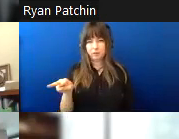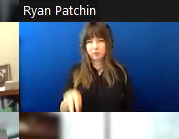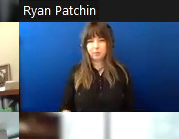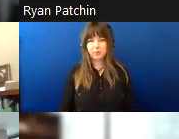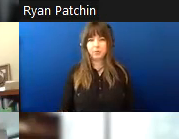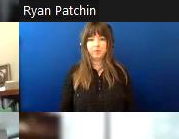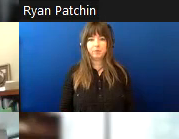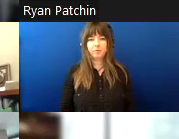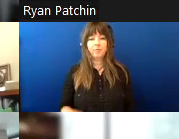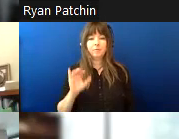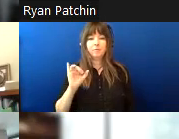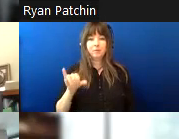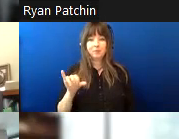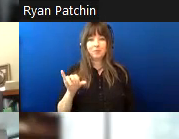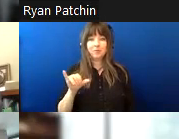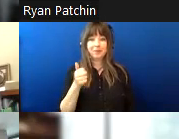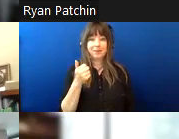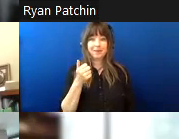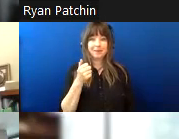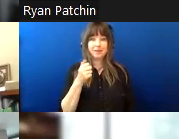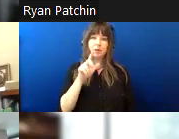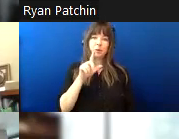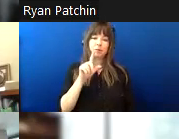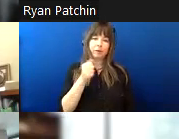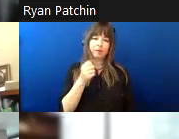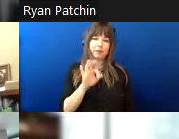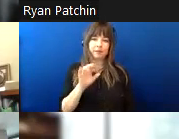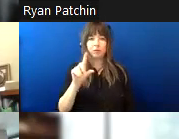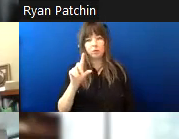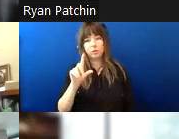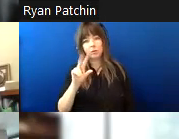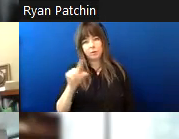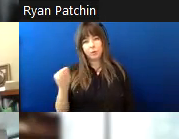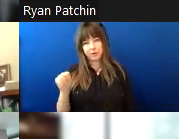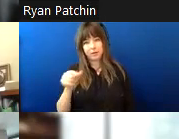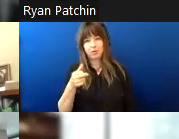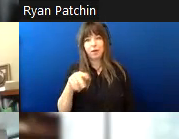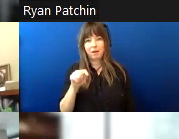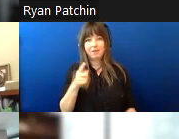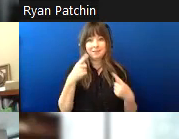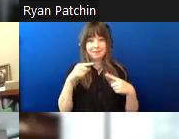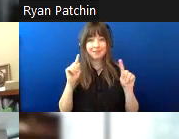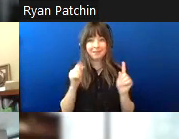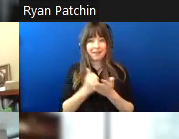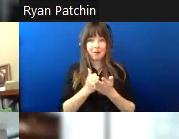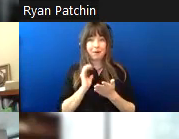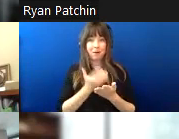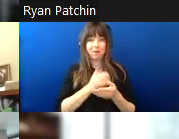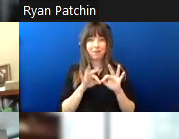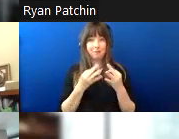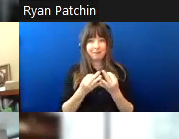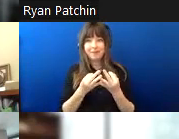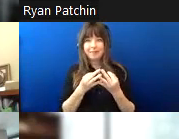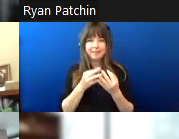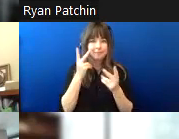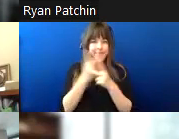2022. Esta subvención del 19-20 fue exitoso en ayudar a nuestras familias a